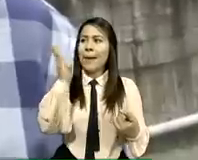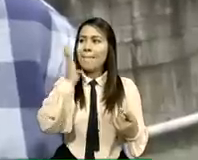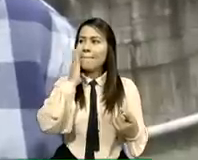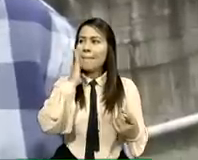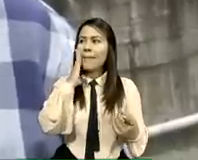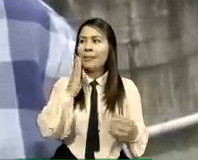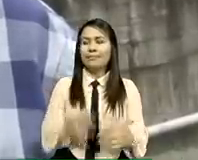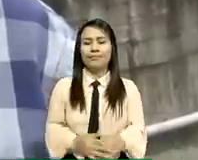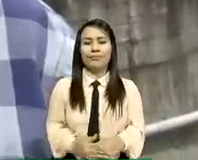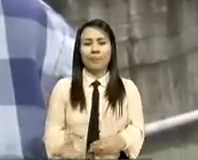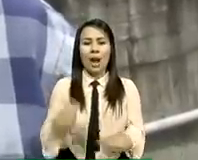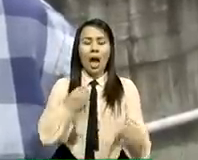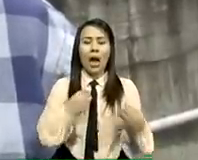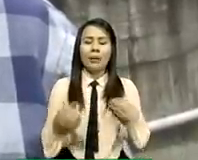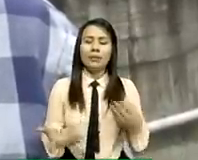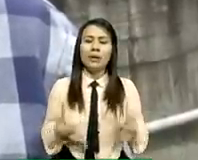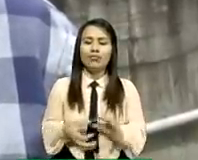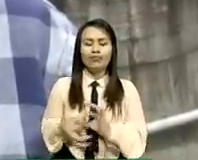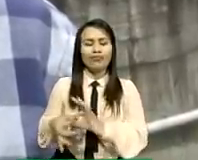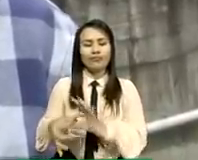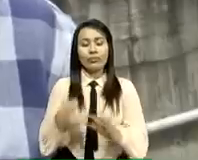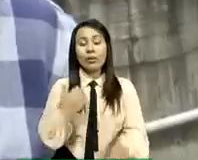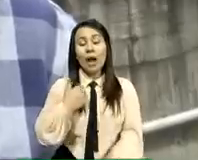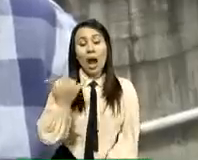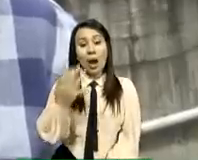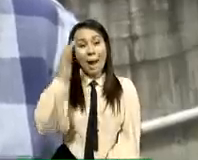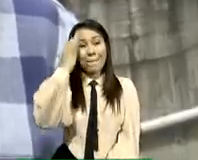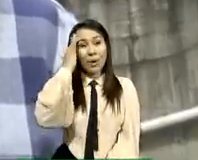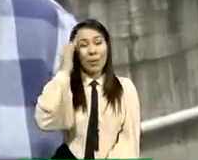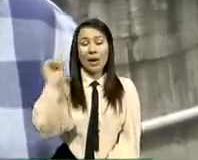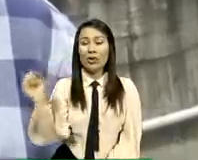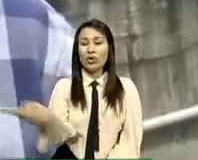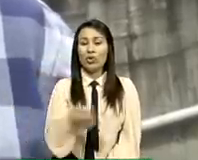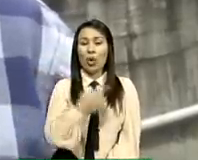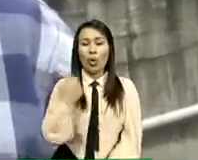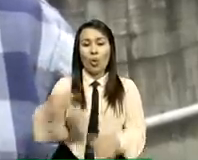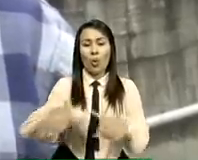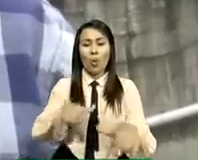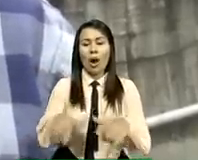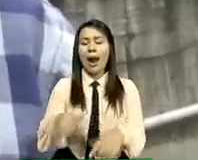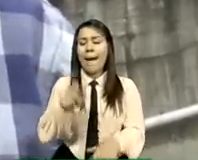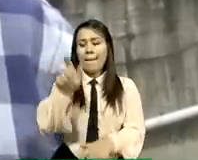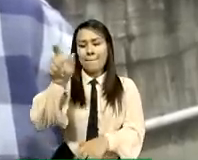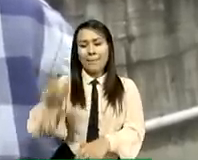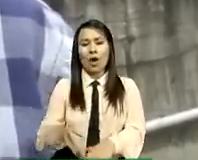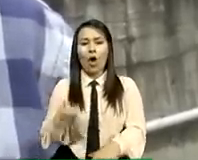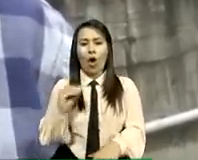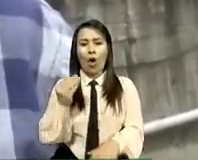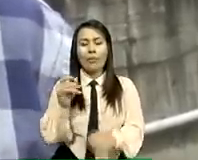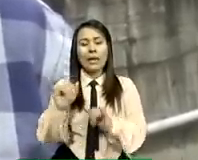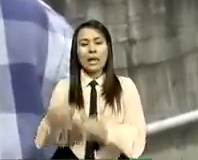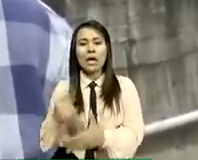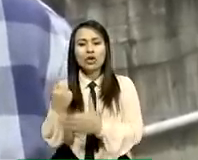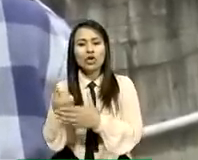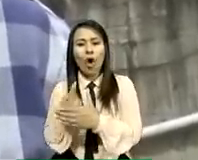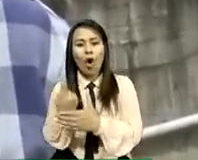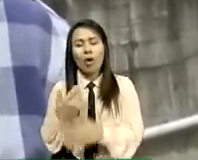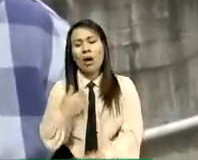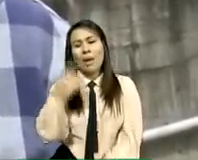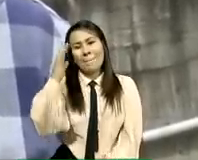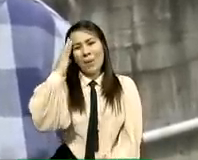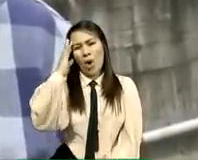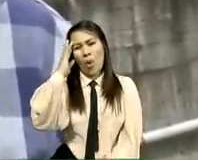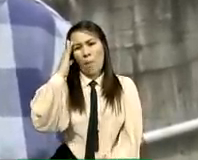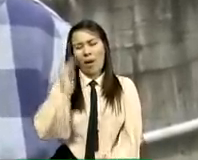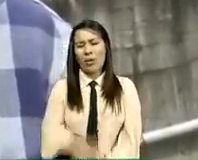eso es nuestra solidaridad, nuestra preocupación más que nada con el chico que queda, se puede decir, desprotegido hasta el momento